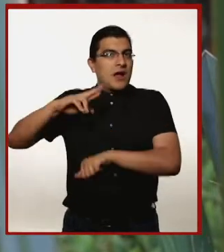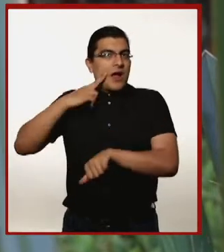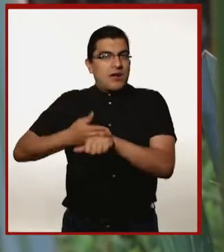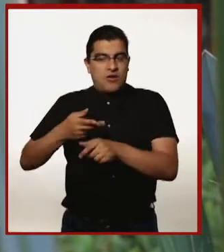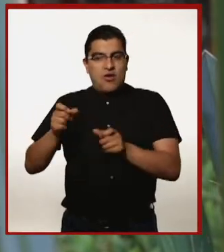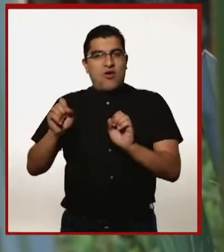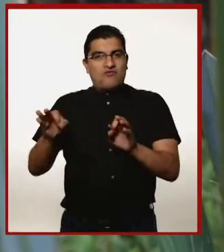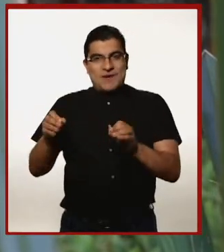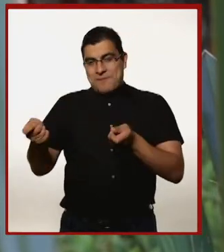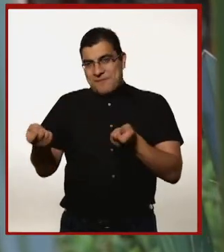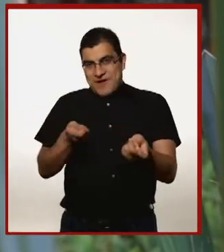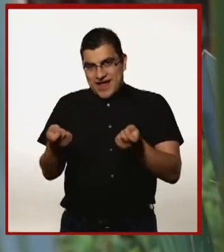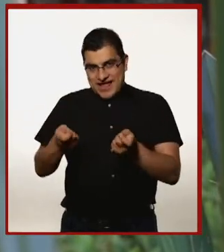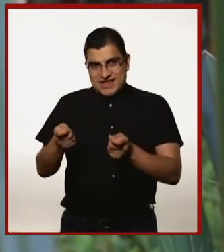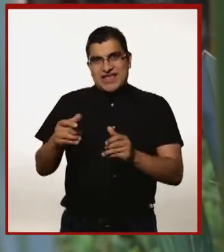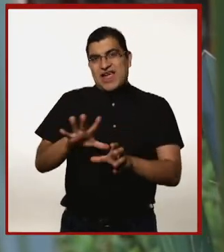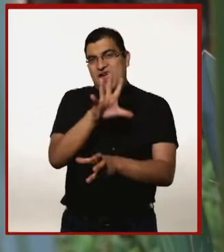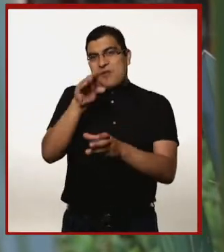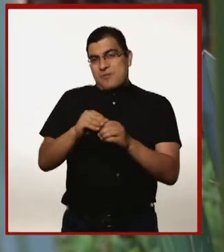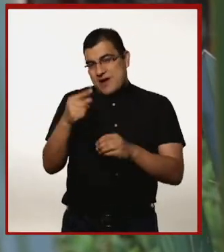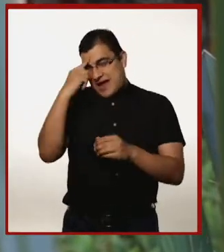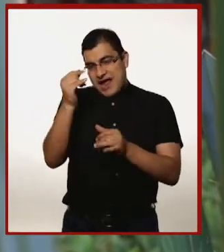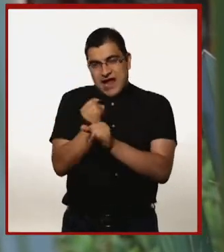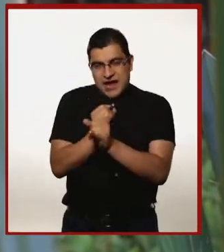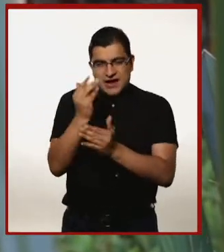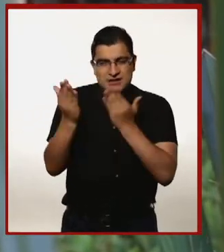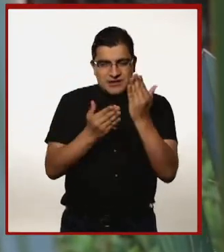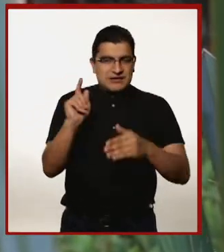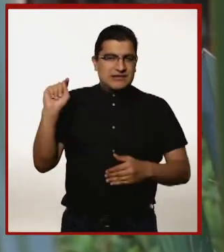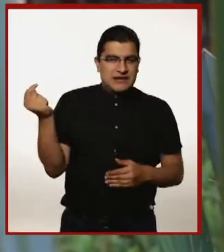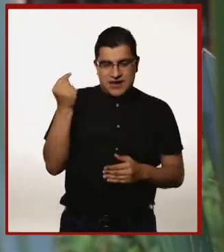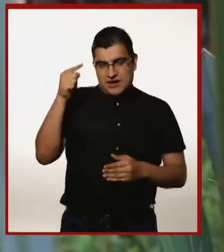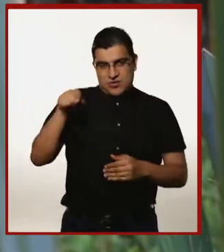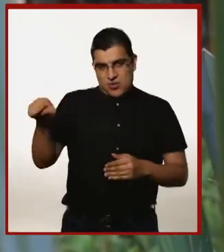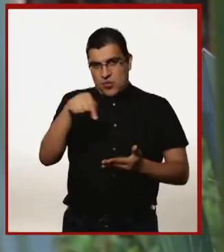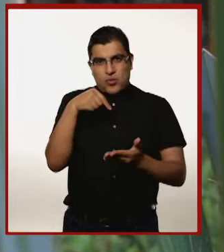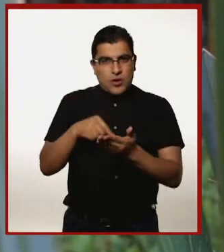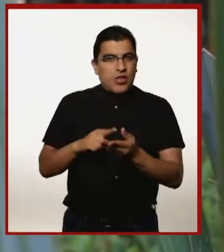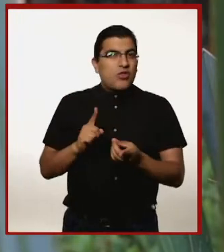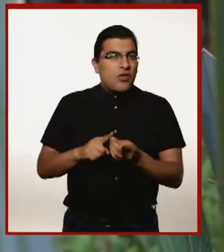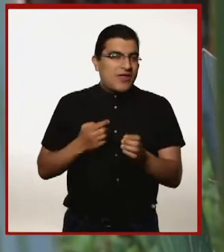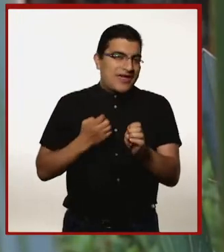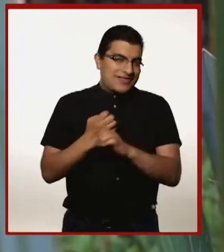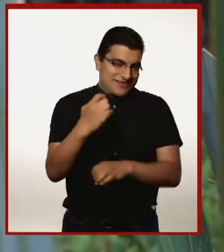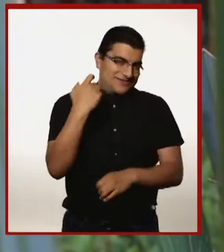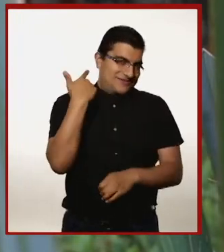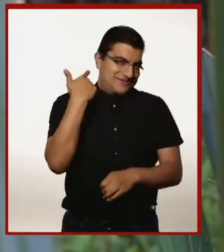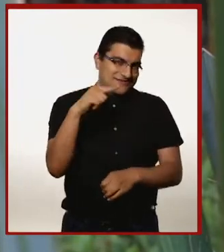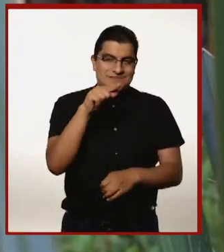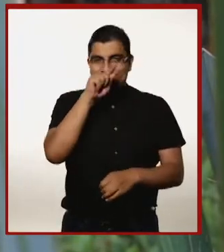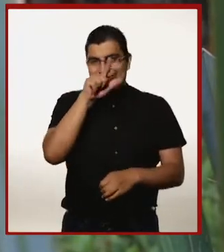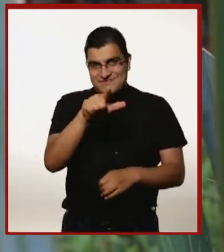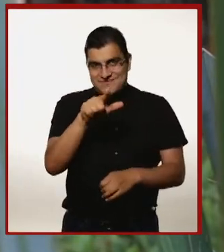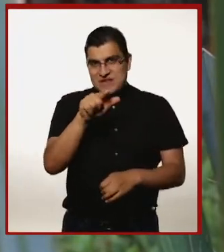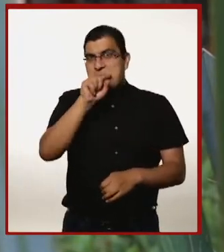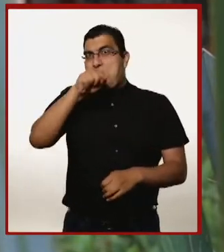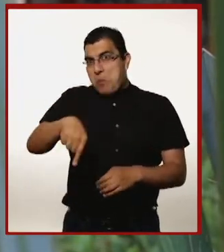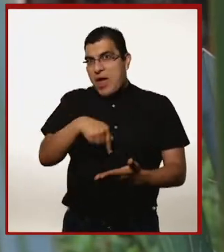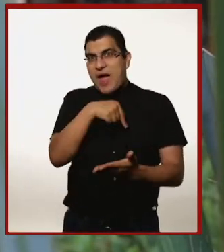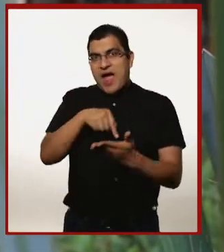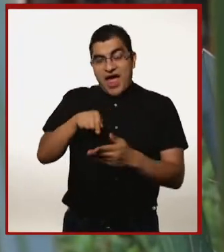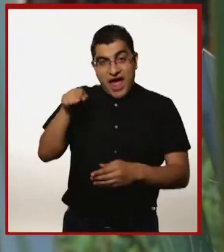del Departamento de Formación Integral del Colegio de Estudios Científicos y Tecnológicos del Estado de Jalisco, desde donde